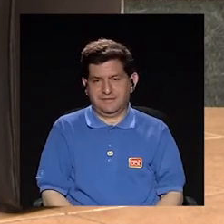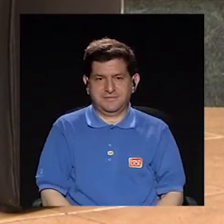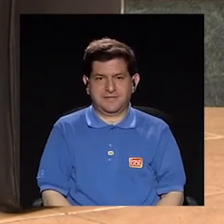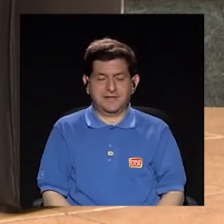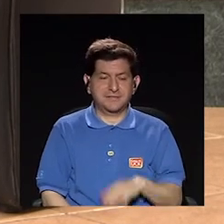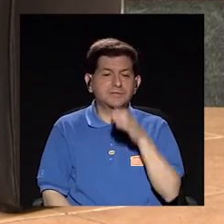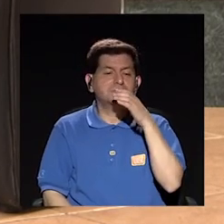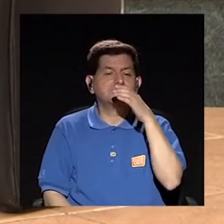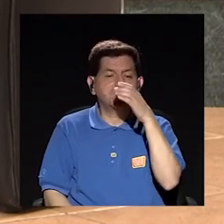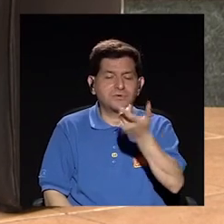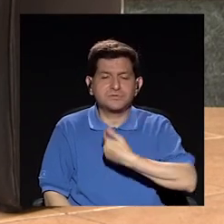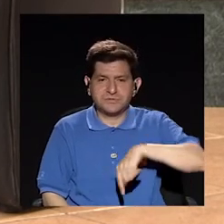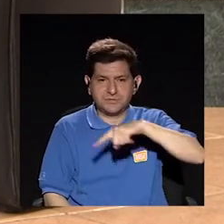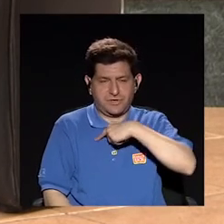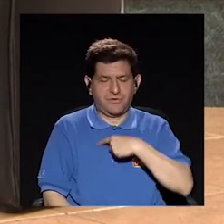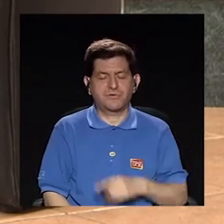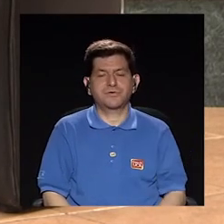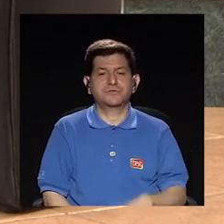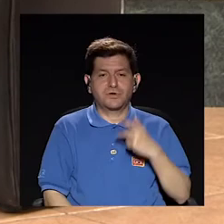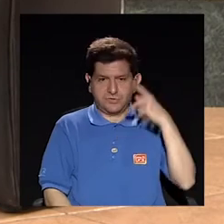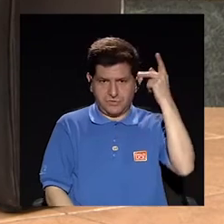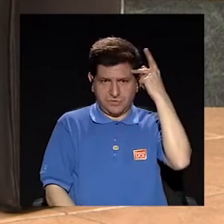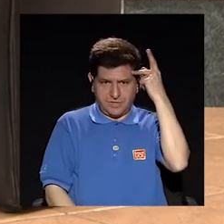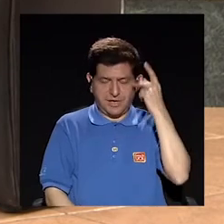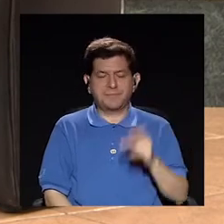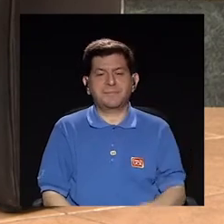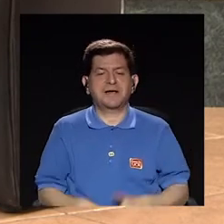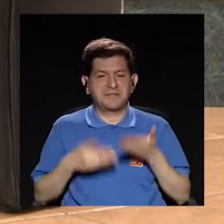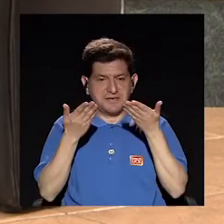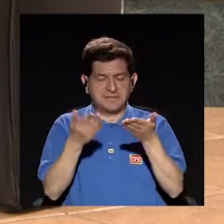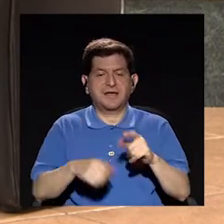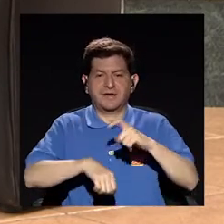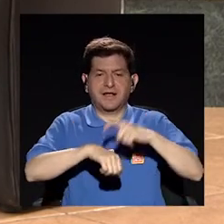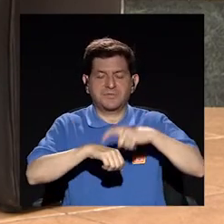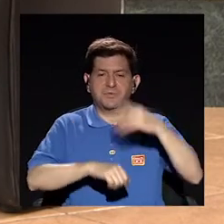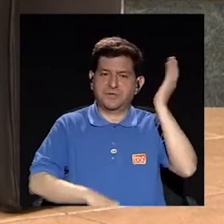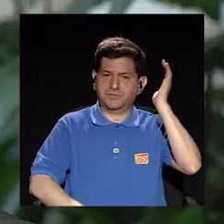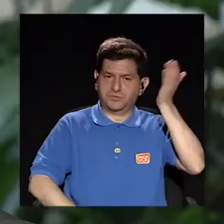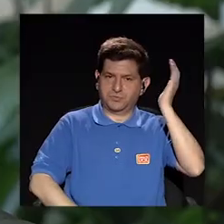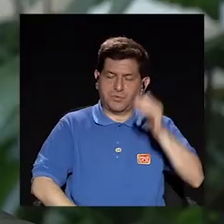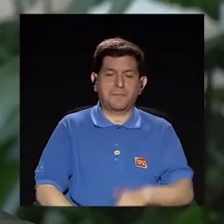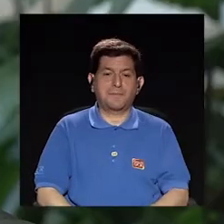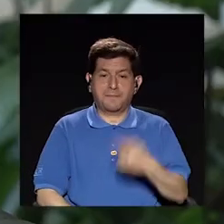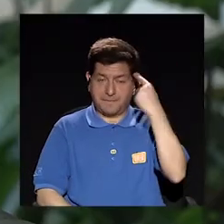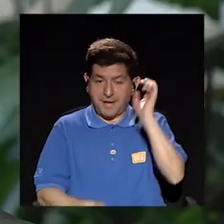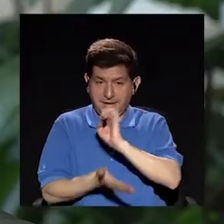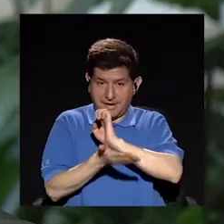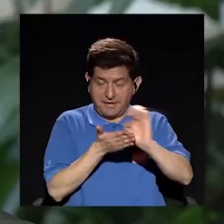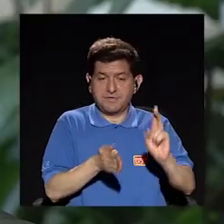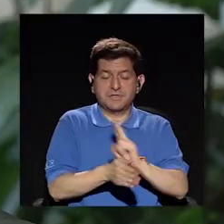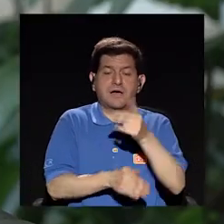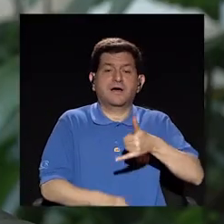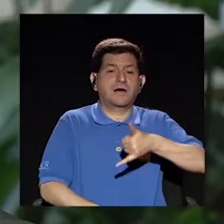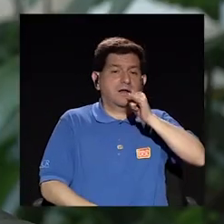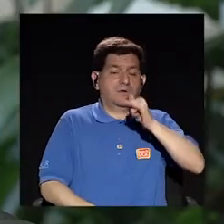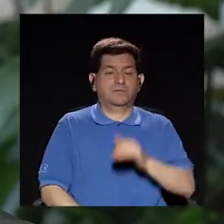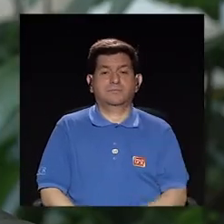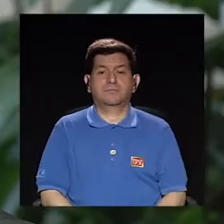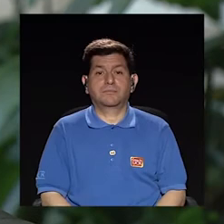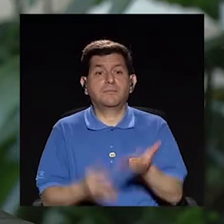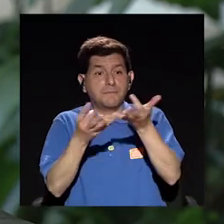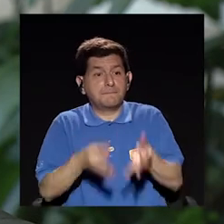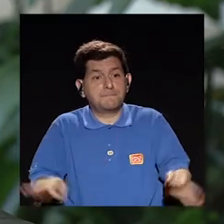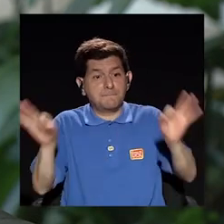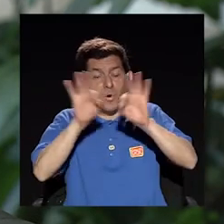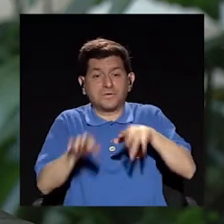de las cositas, de recomendaciones que nosotros brindamos a los padres de familia cuando realizamos las charlas de prevención. Importante, por